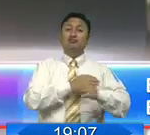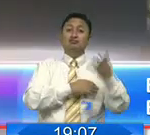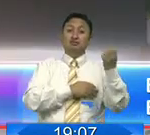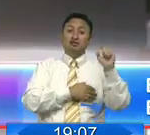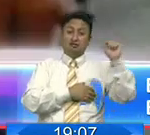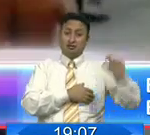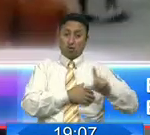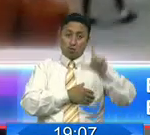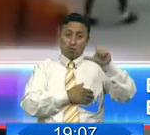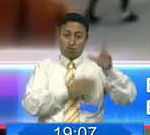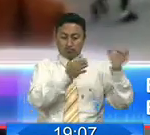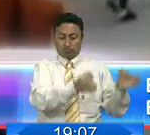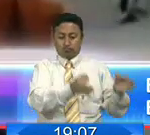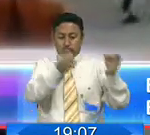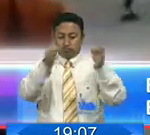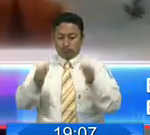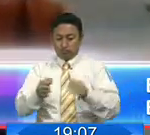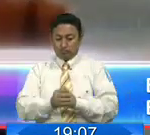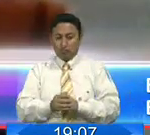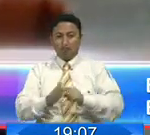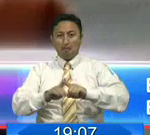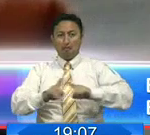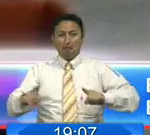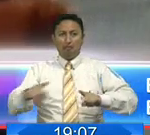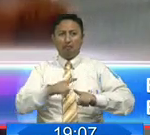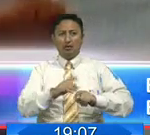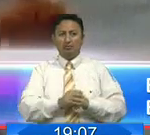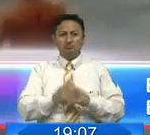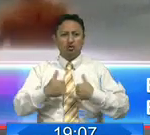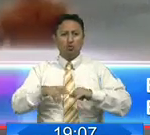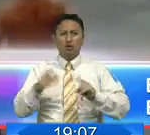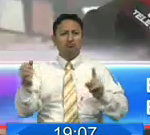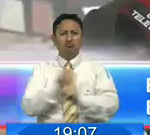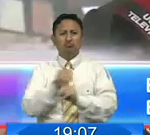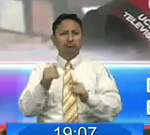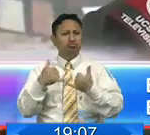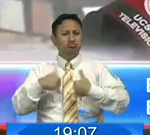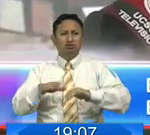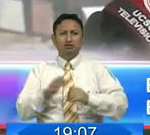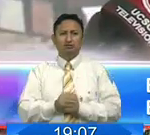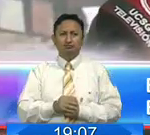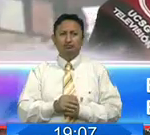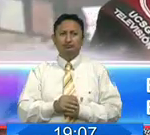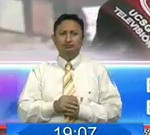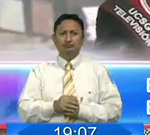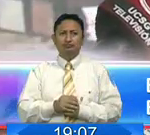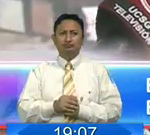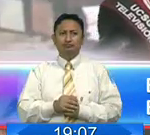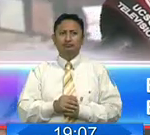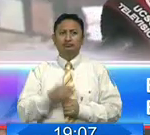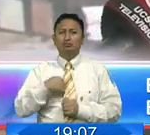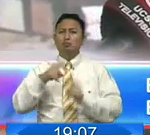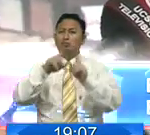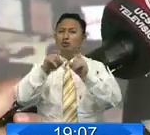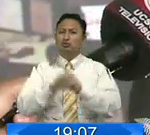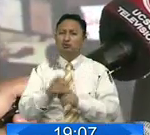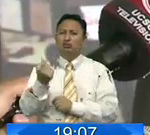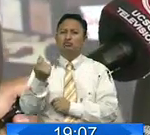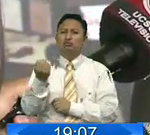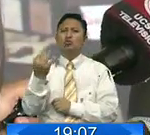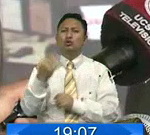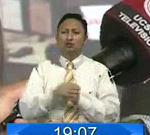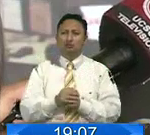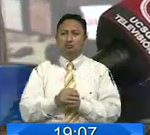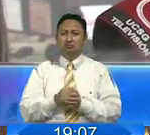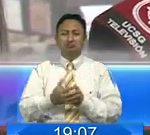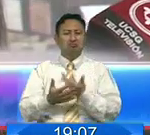julio. Sin embargo, aún persiste hacinamiento y violencia en las cárceles. ¿Pero cuánto se ha gastado hasta el momento, general? Alrededor de 20